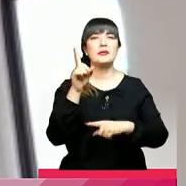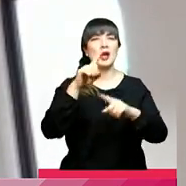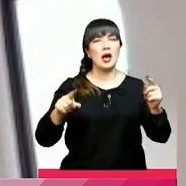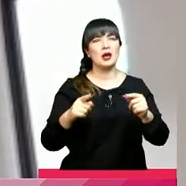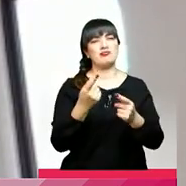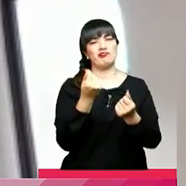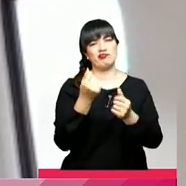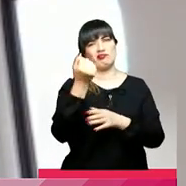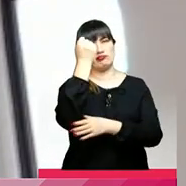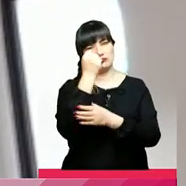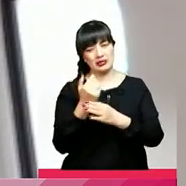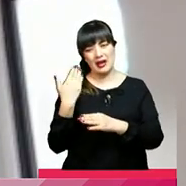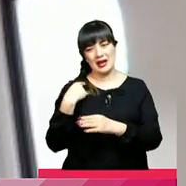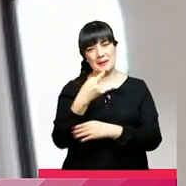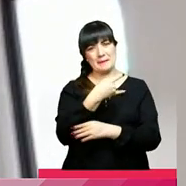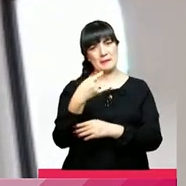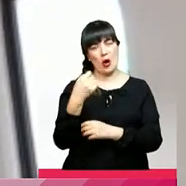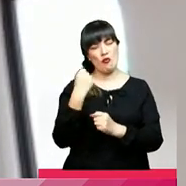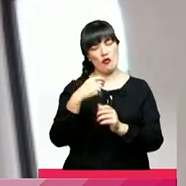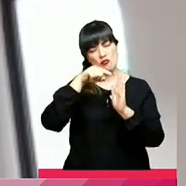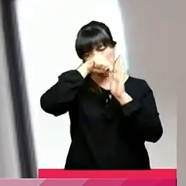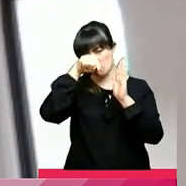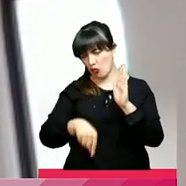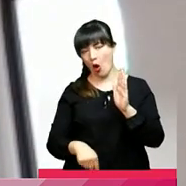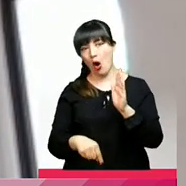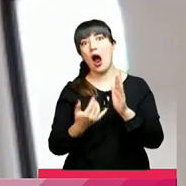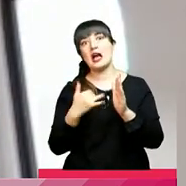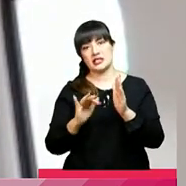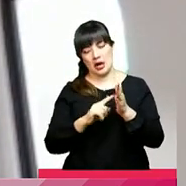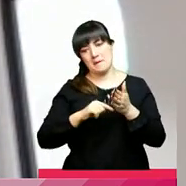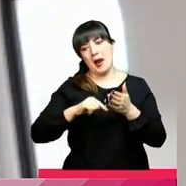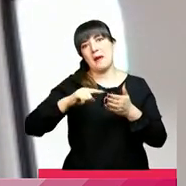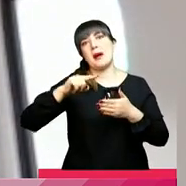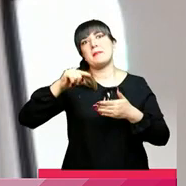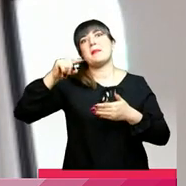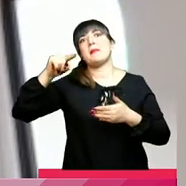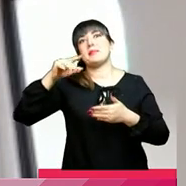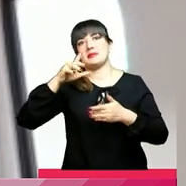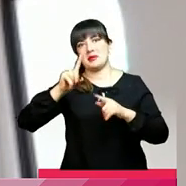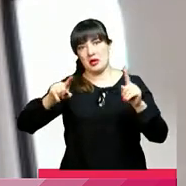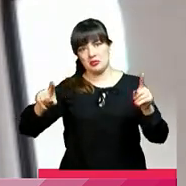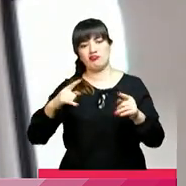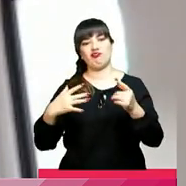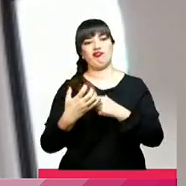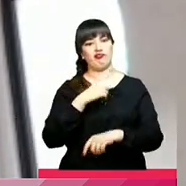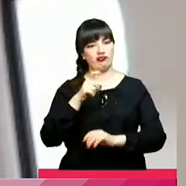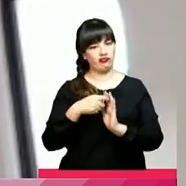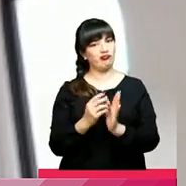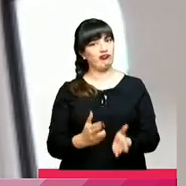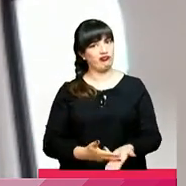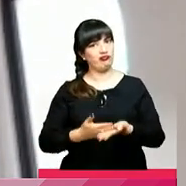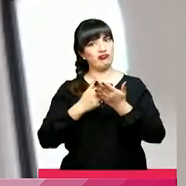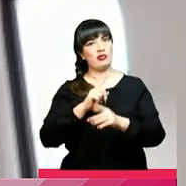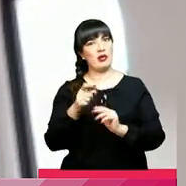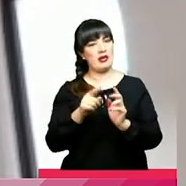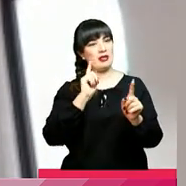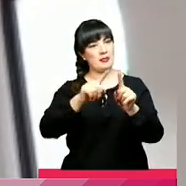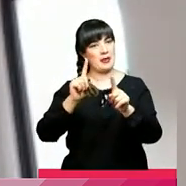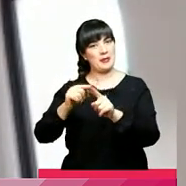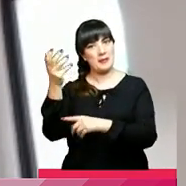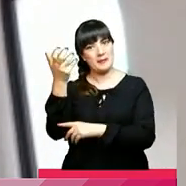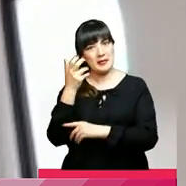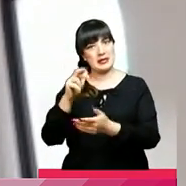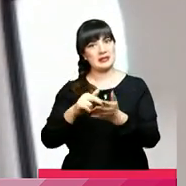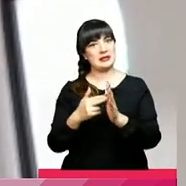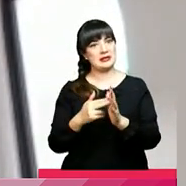en marzo, que fueron muy fuertes, se recuperaron en su totalidad para todos los portafolios de pensiones: mayor riesgo,